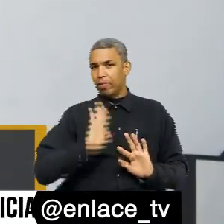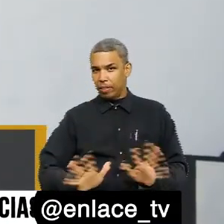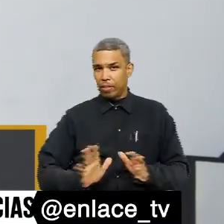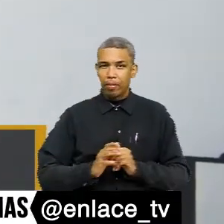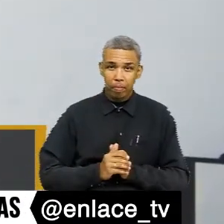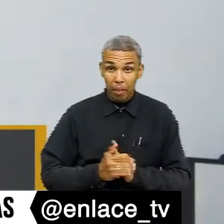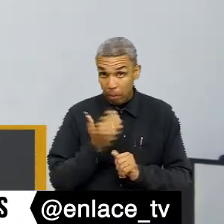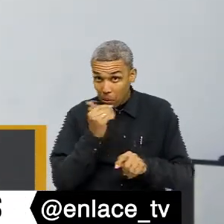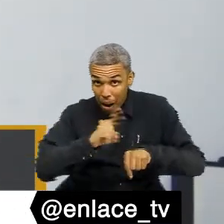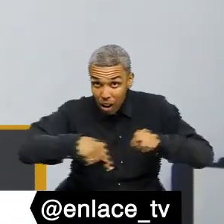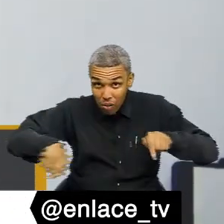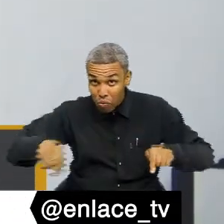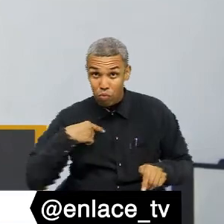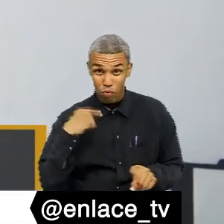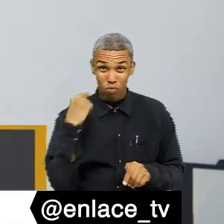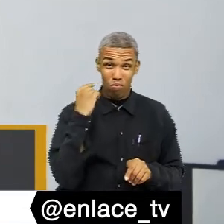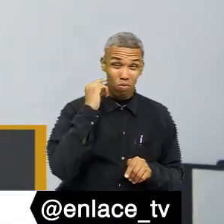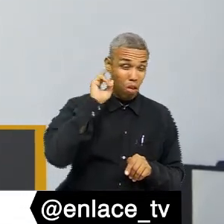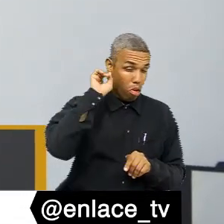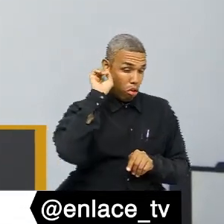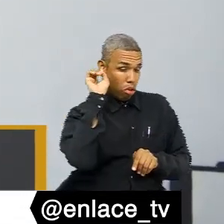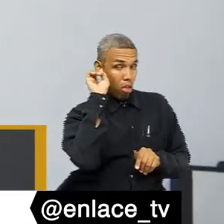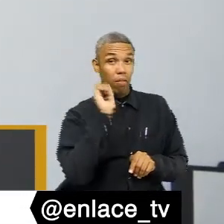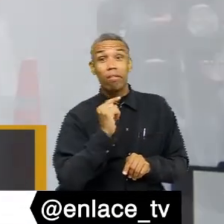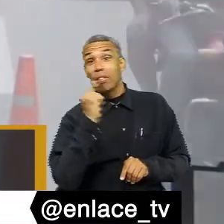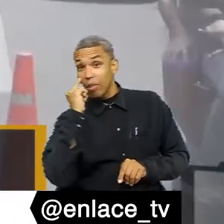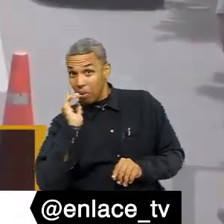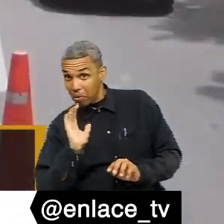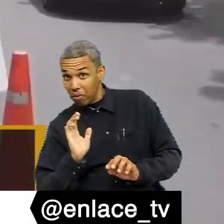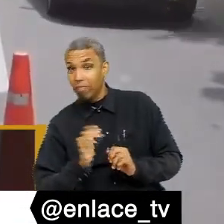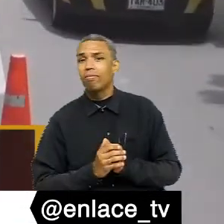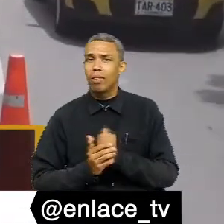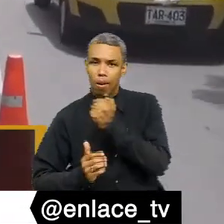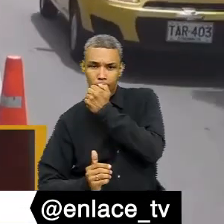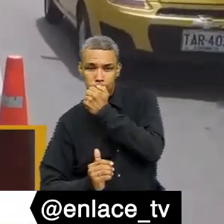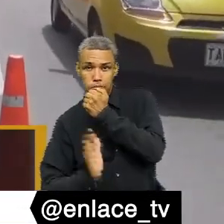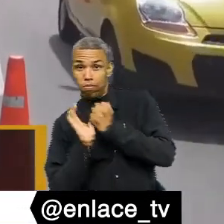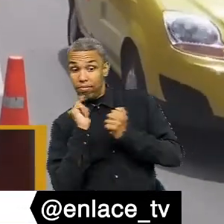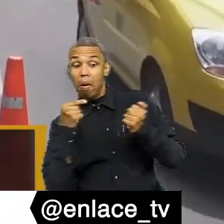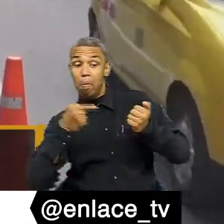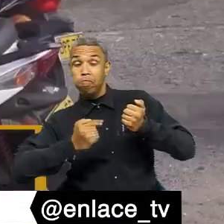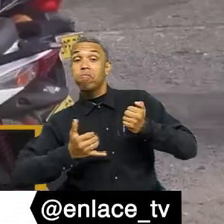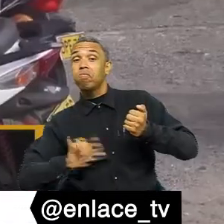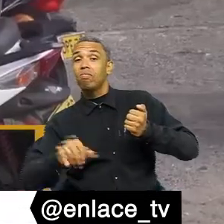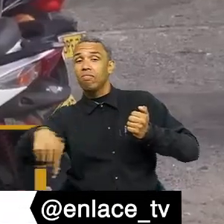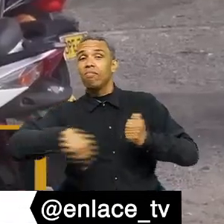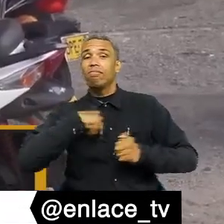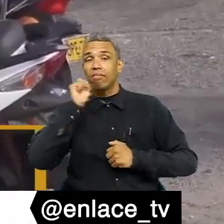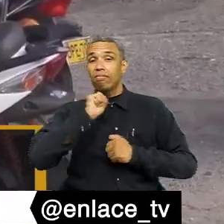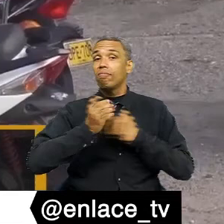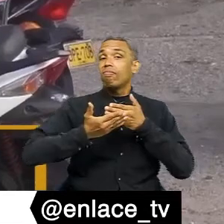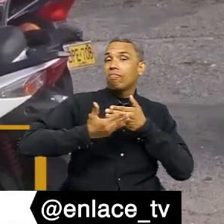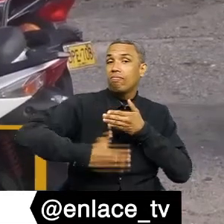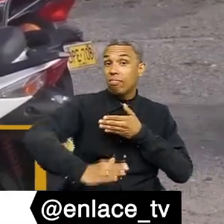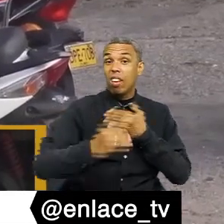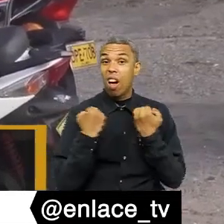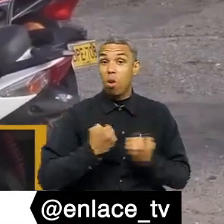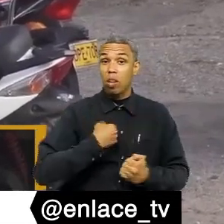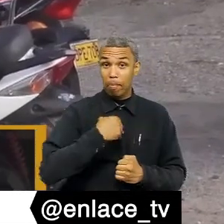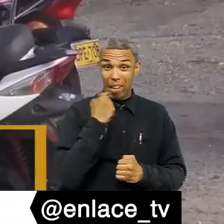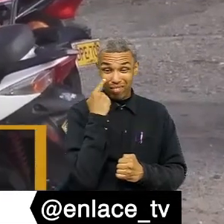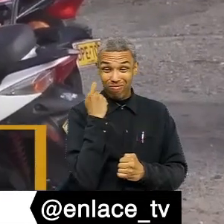o quieran tumbarnos este debido proceso, no se caigan. Los operativos de control continuarán y esta vez más restrictivos, dadas las cifras